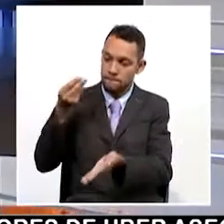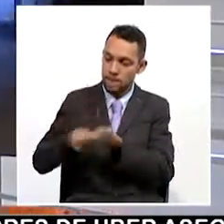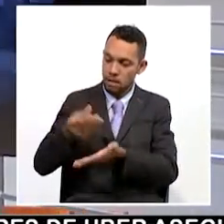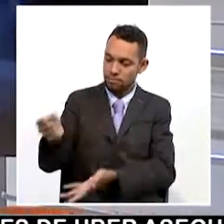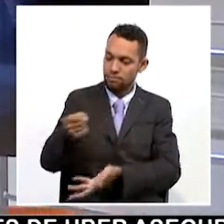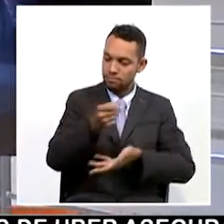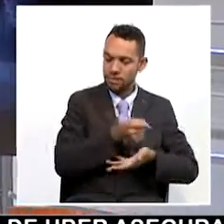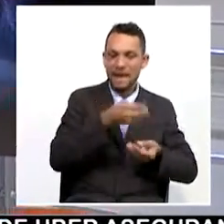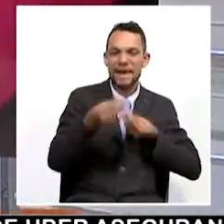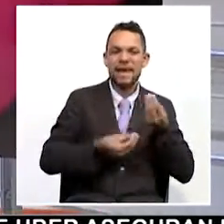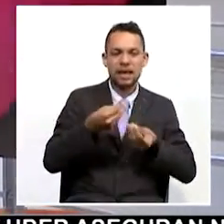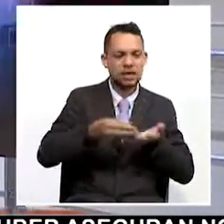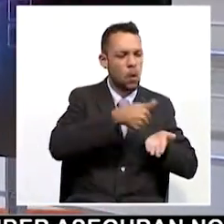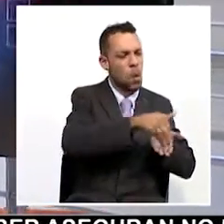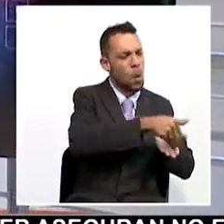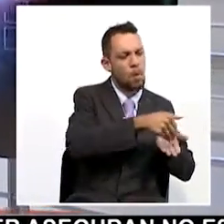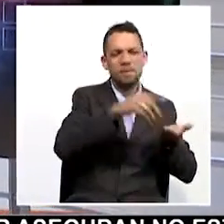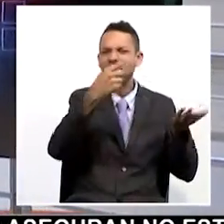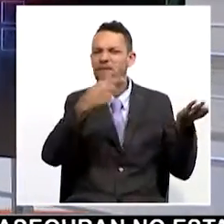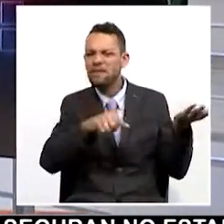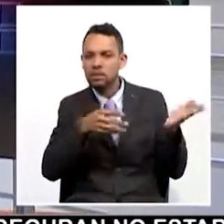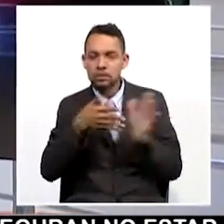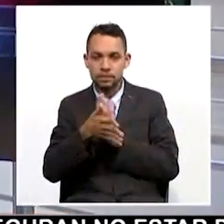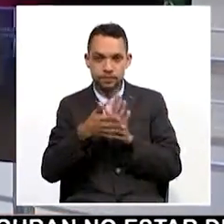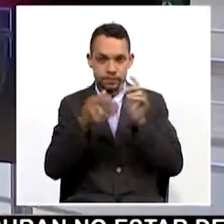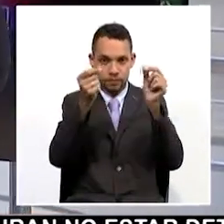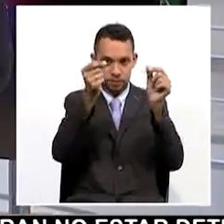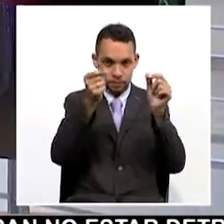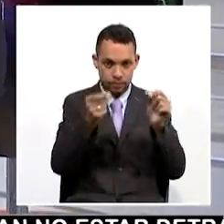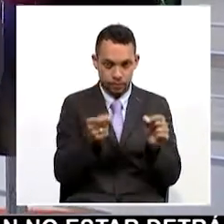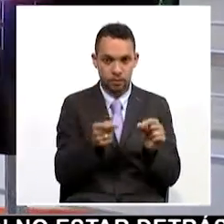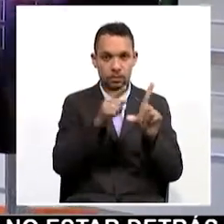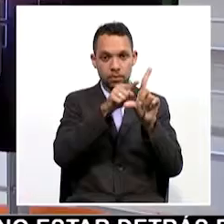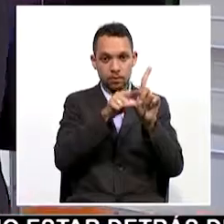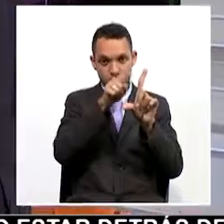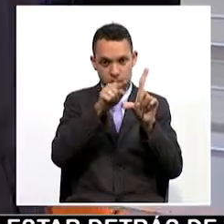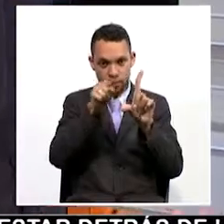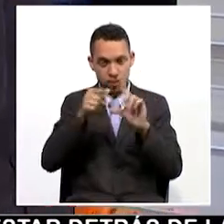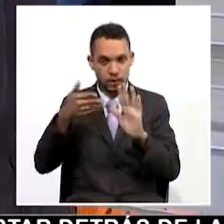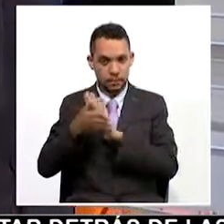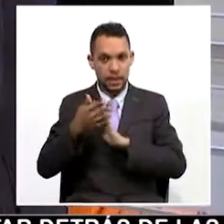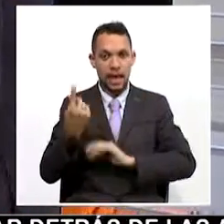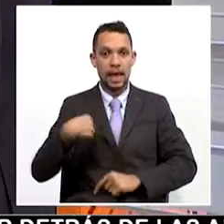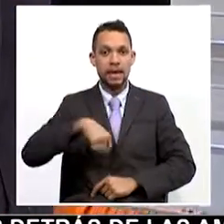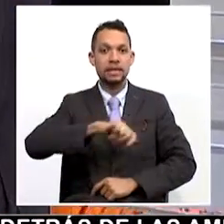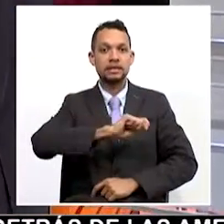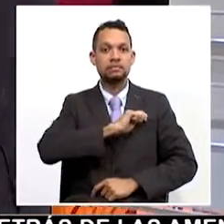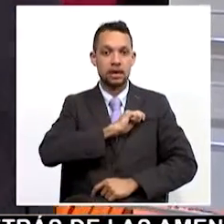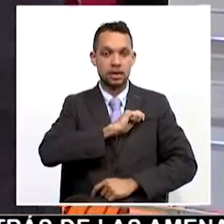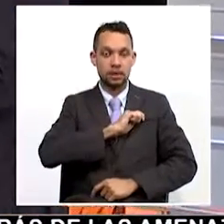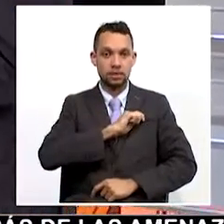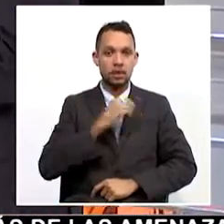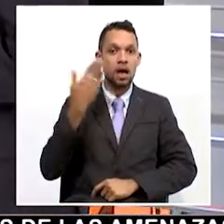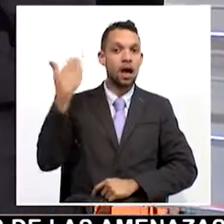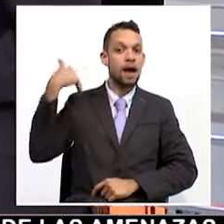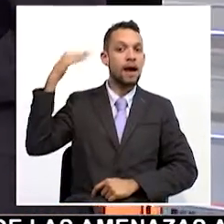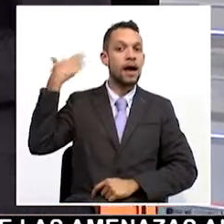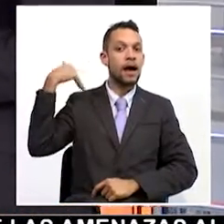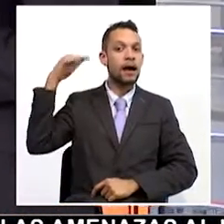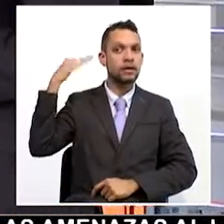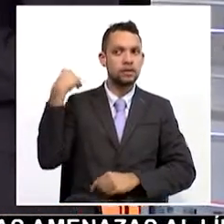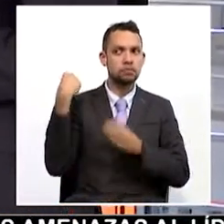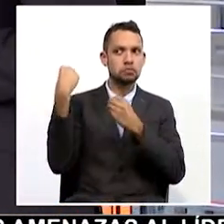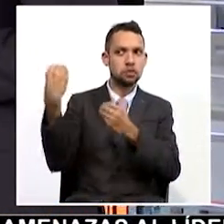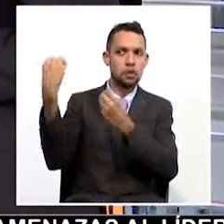Rubén, como usted lo decía, además porque son unas cifras bien interesantes. Si usted mencionaba, por ejemplo, España. España antes era uno de los países de donde se